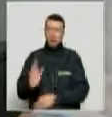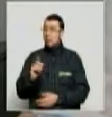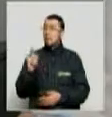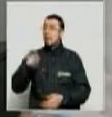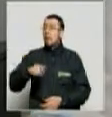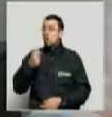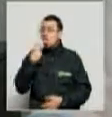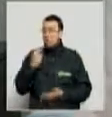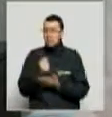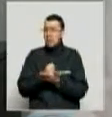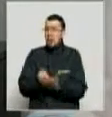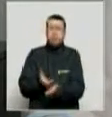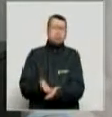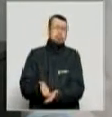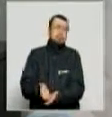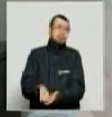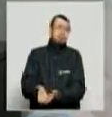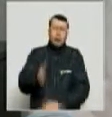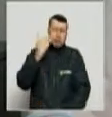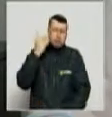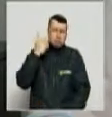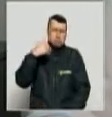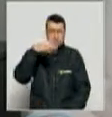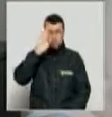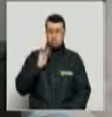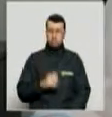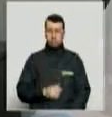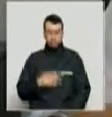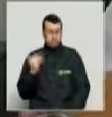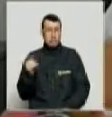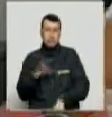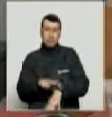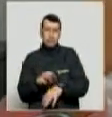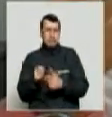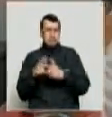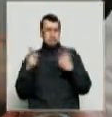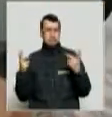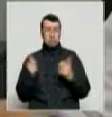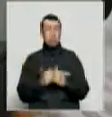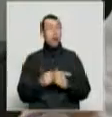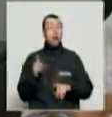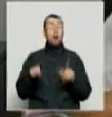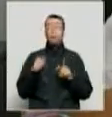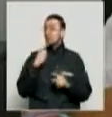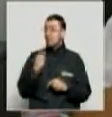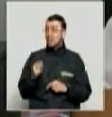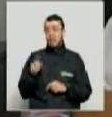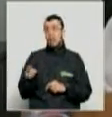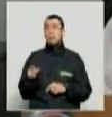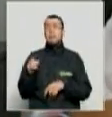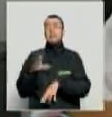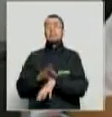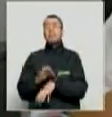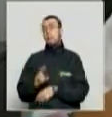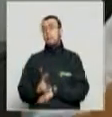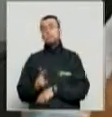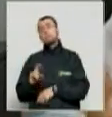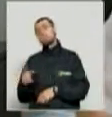amplia y los tratamientos también. De pronto lo han llamado mal, medicina alternativa,